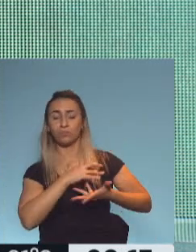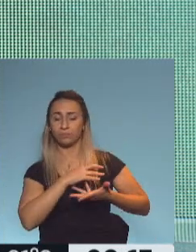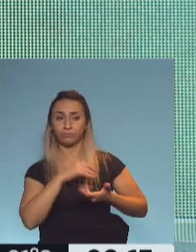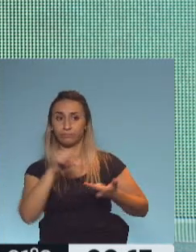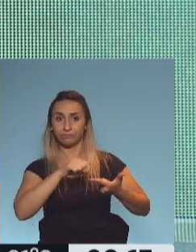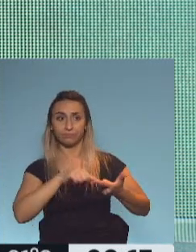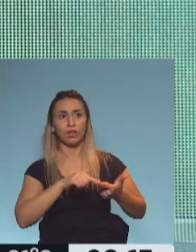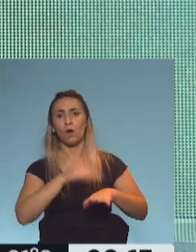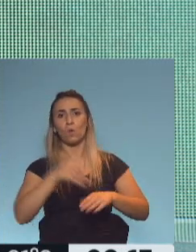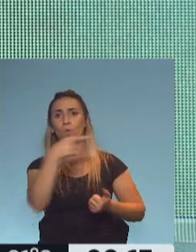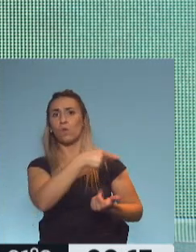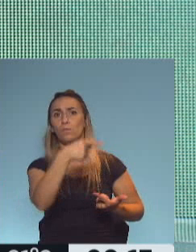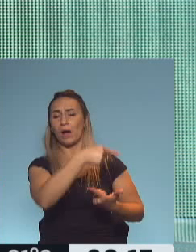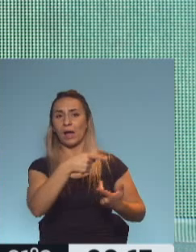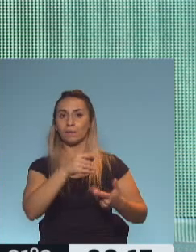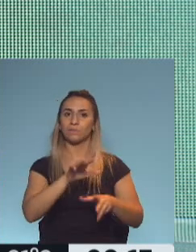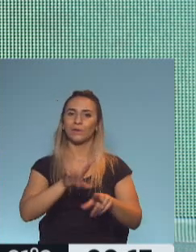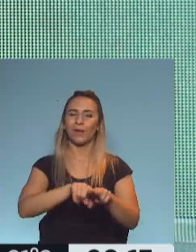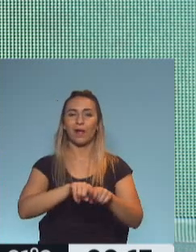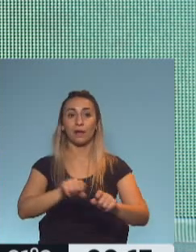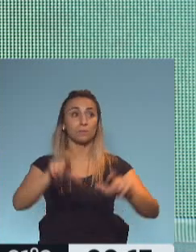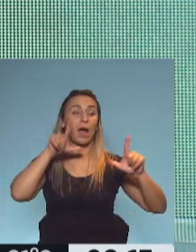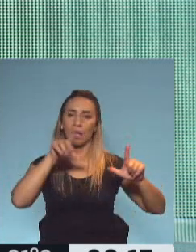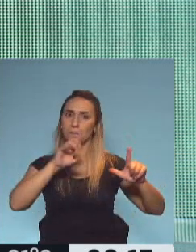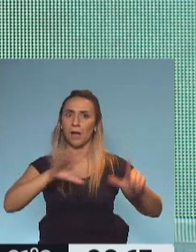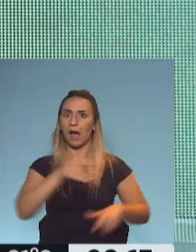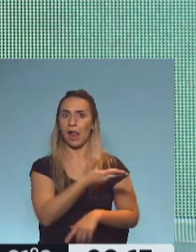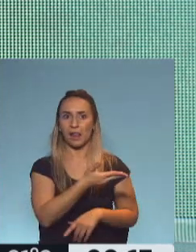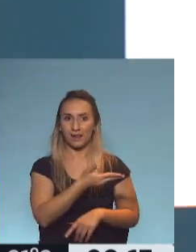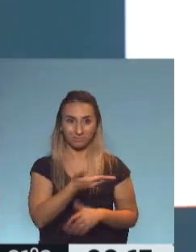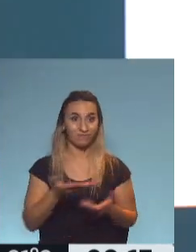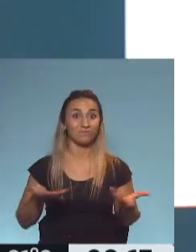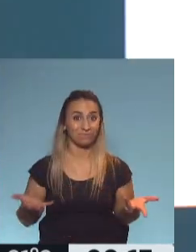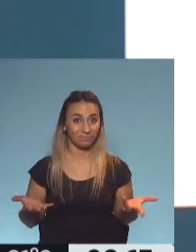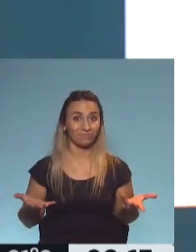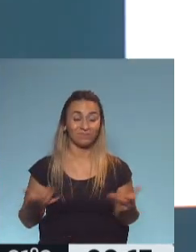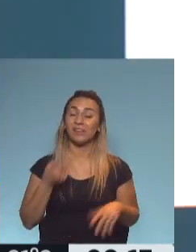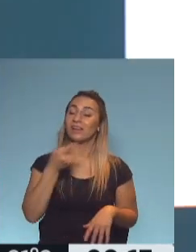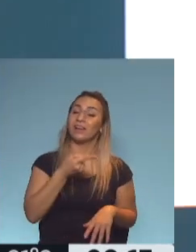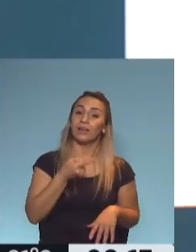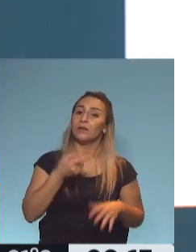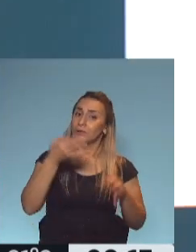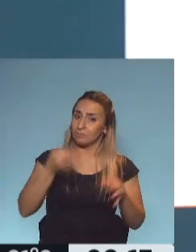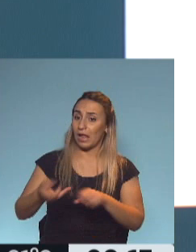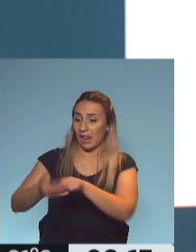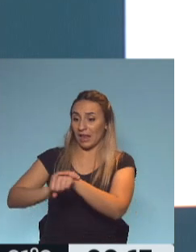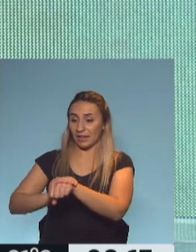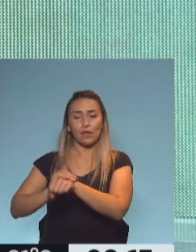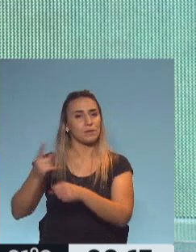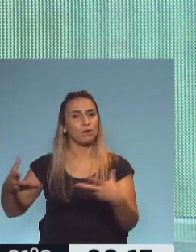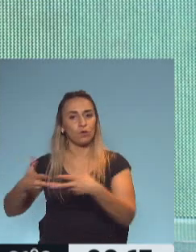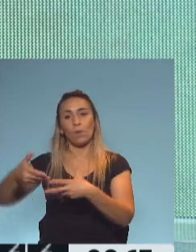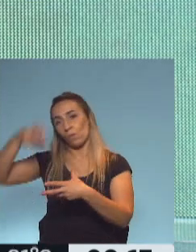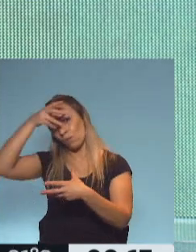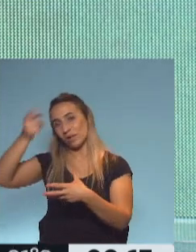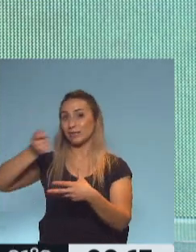con las vacunas. Pero es interesante ver las dos líneas de acción que tiene la misma oposición, porque es cierto que Larreta pertenece al mismo espacio que Bullrich o que Macri.